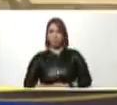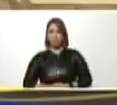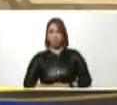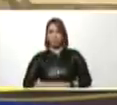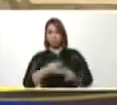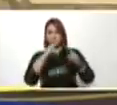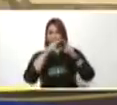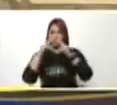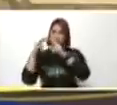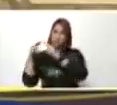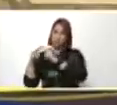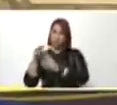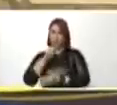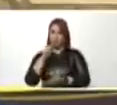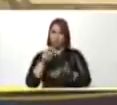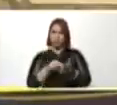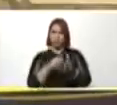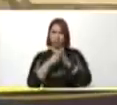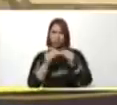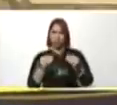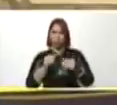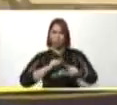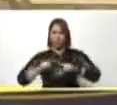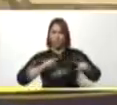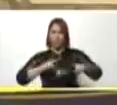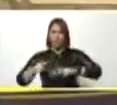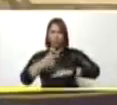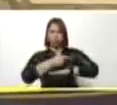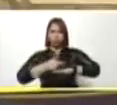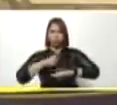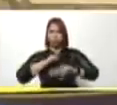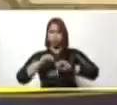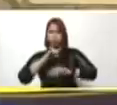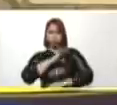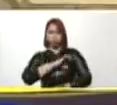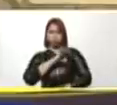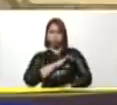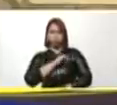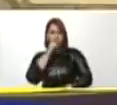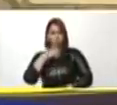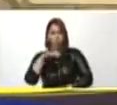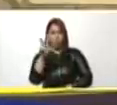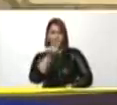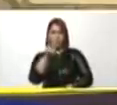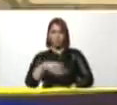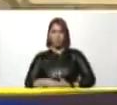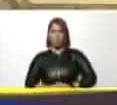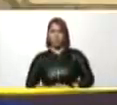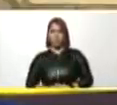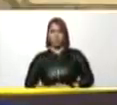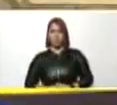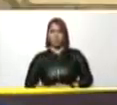Reconocimiento nacional por todos los gobernantes, movimientos sociales, por el pueblo de Venezuela.